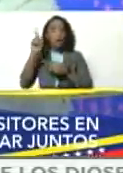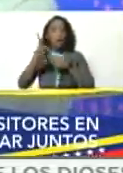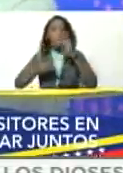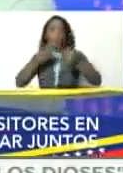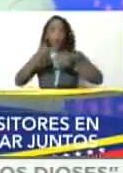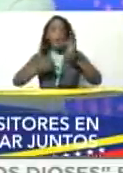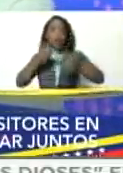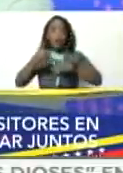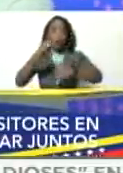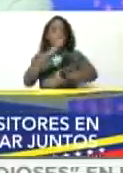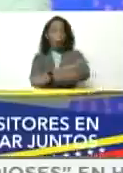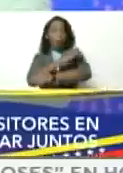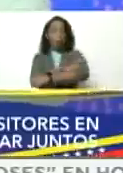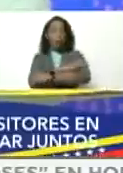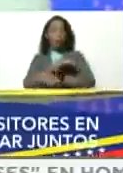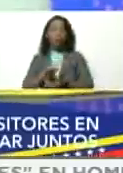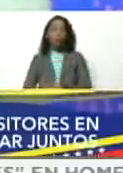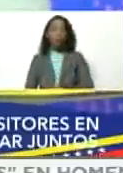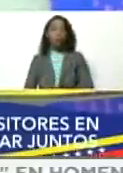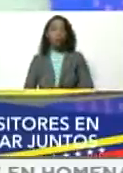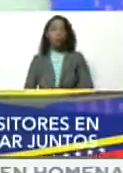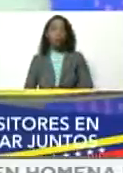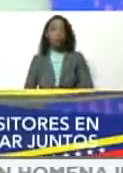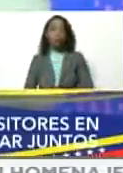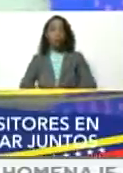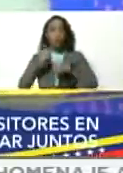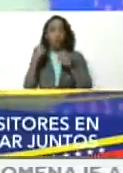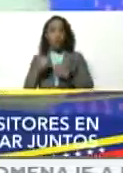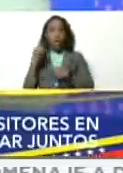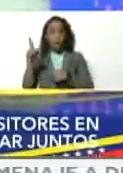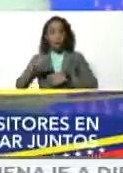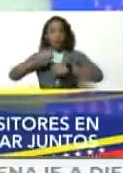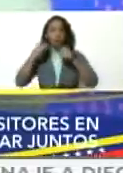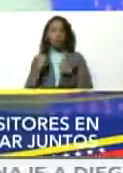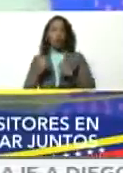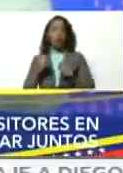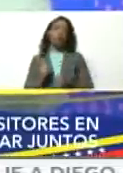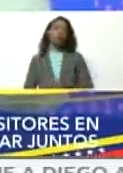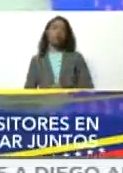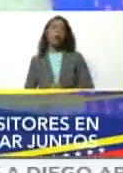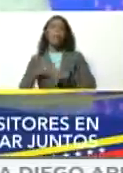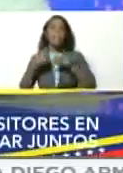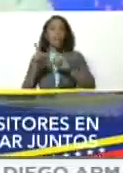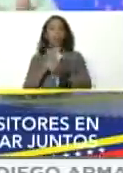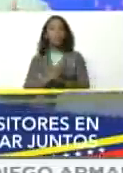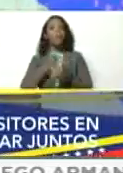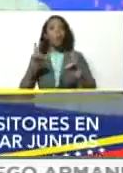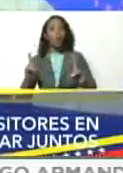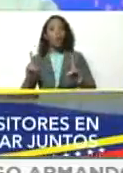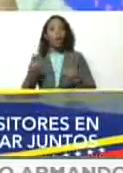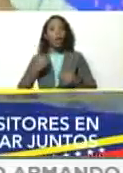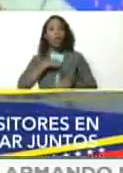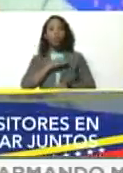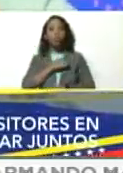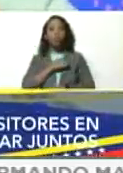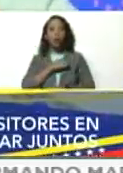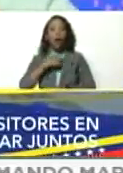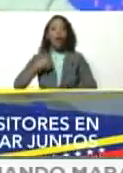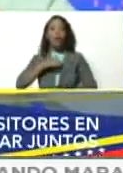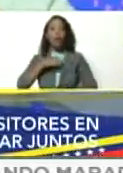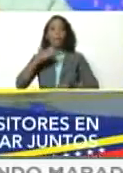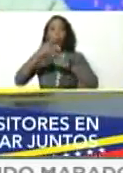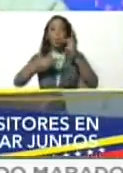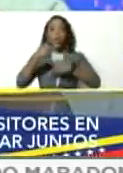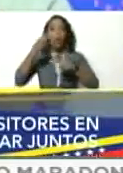política, opositora, radical, él es radical, pero es demócrata. Y nosotros, en nuestra